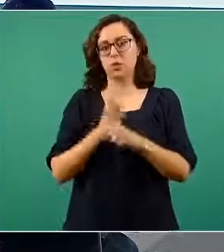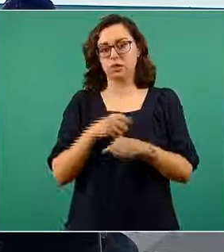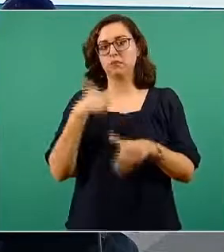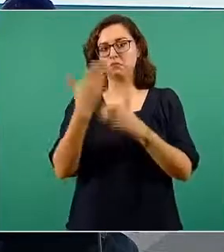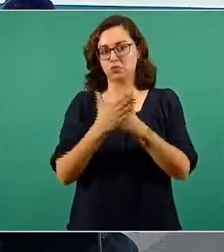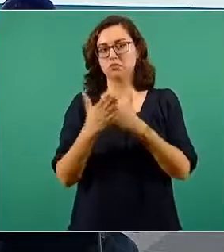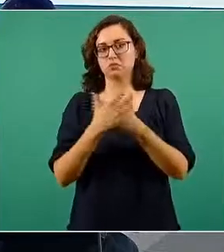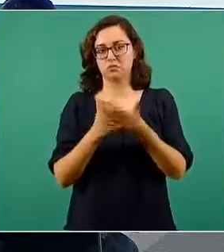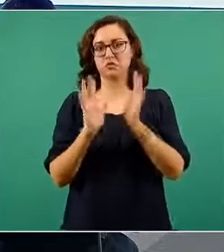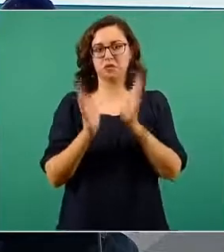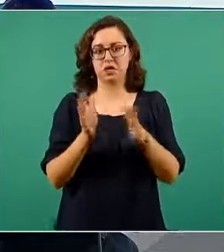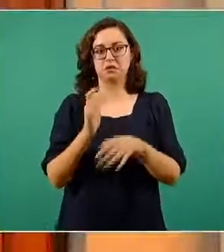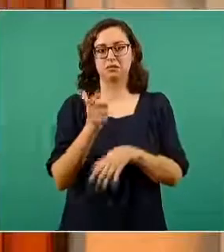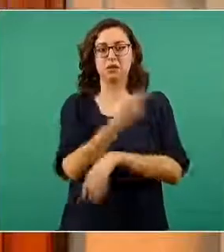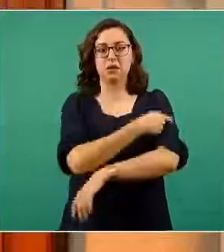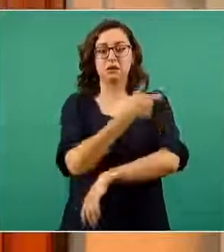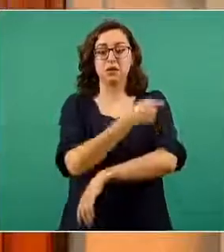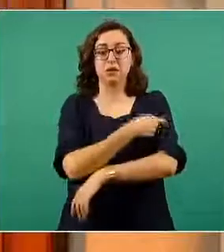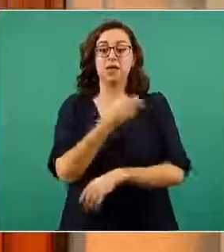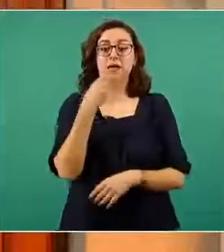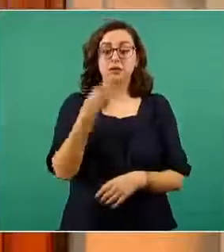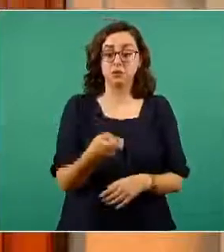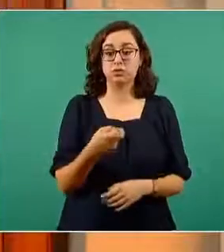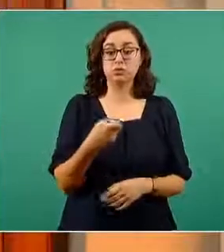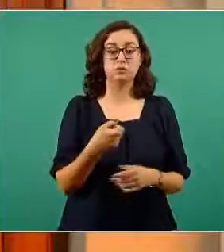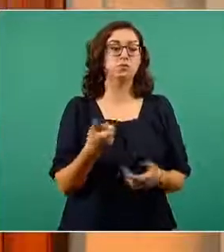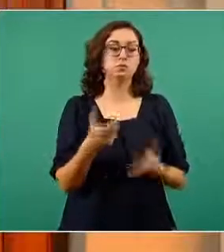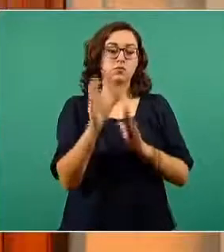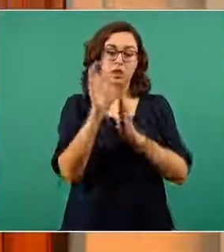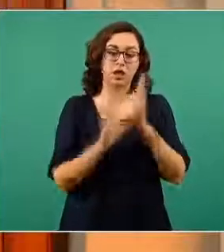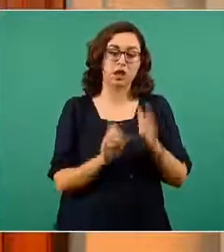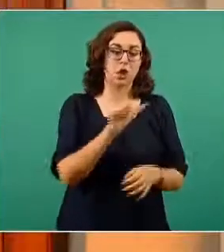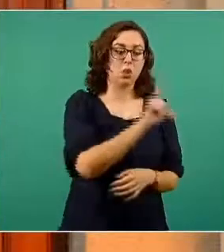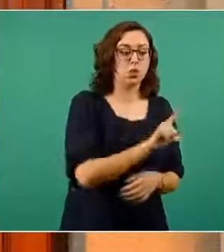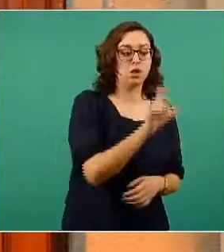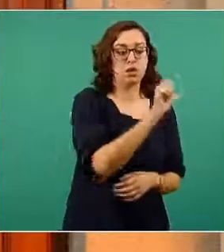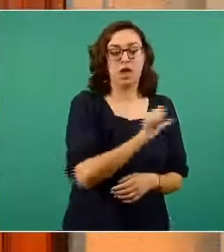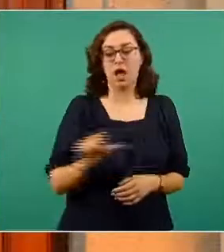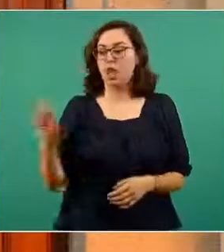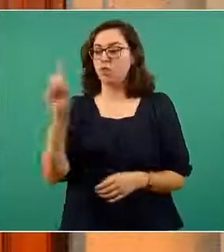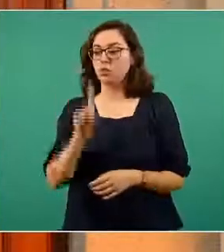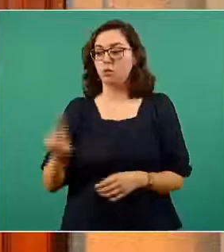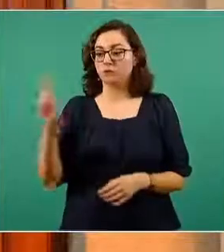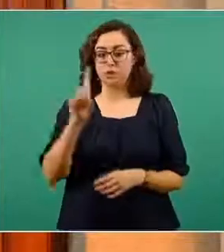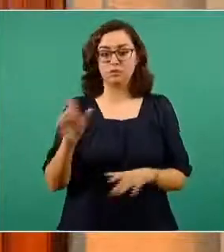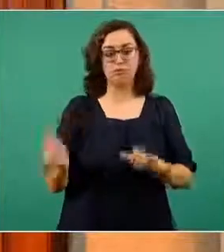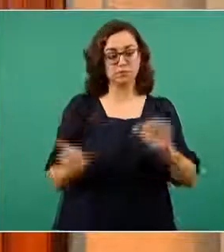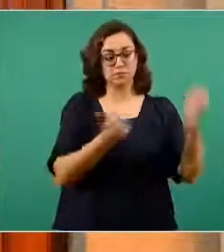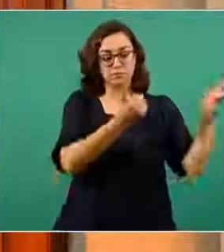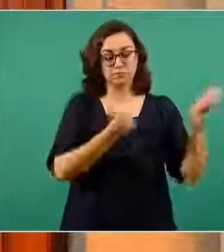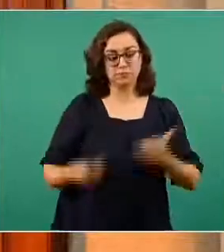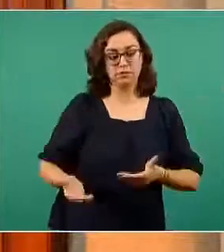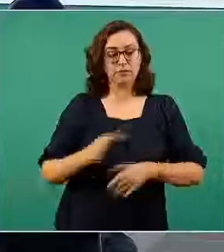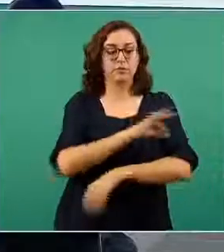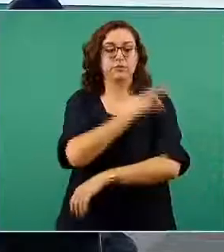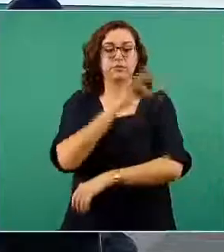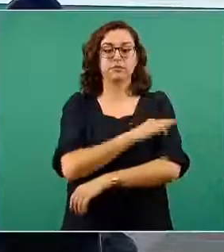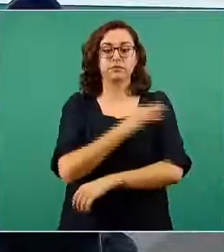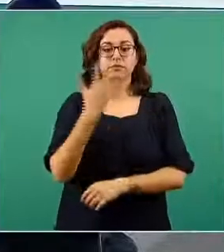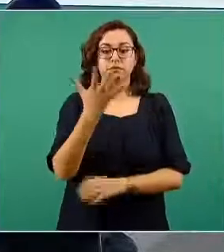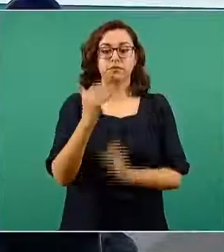medido obviamente de lunes a domingo, pues esta semana la expectativa es que podamos llegar a recibir